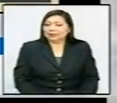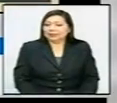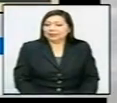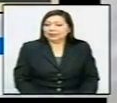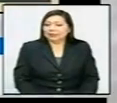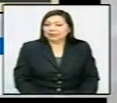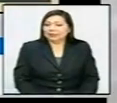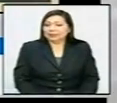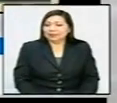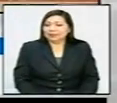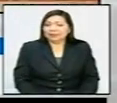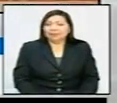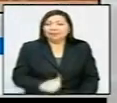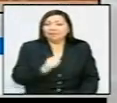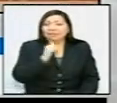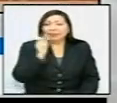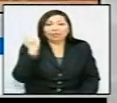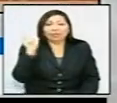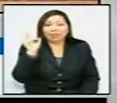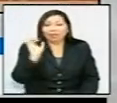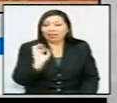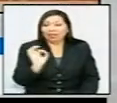Por favor, ¿podrían poner el audio?